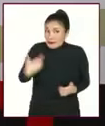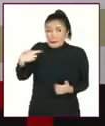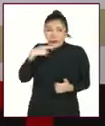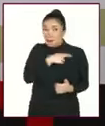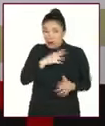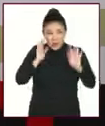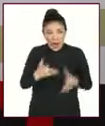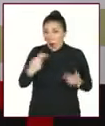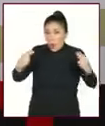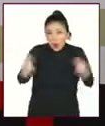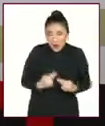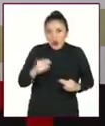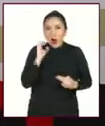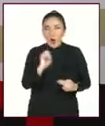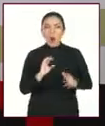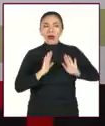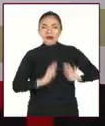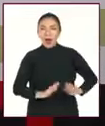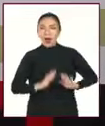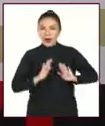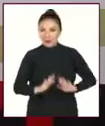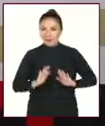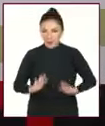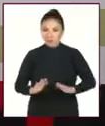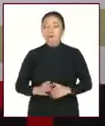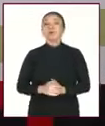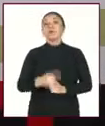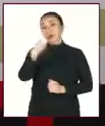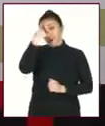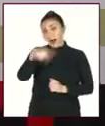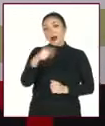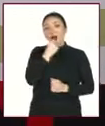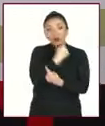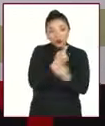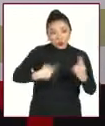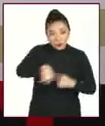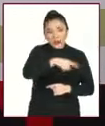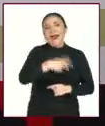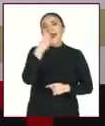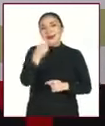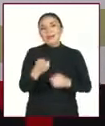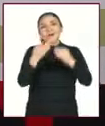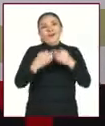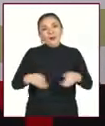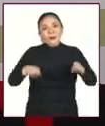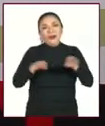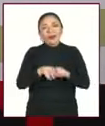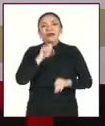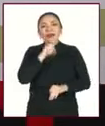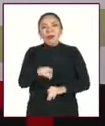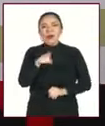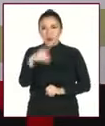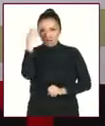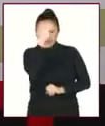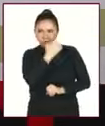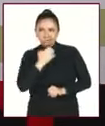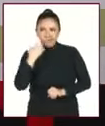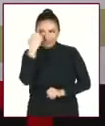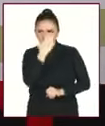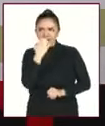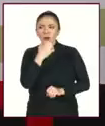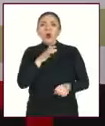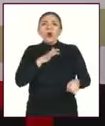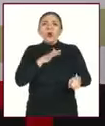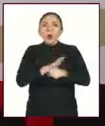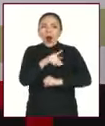cómo podemos manejarlo. Perfecto. En cuanto a los niños, pues es muy importante valorar también el tipo de alimentos